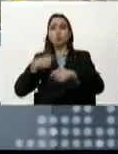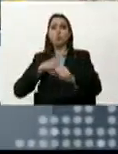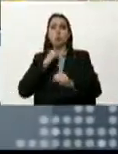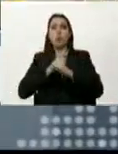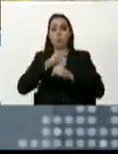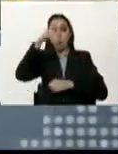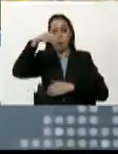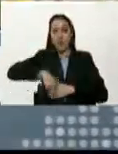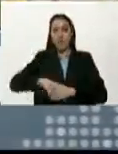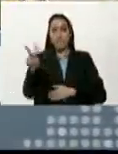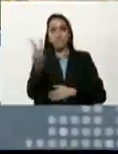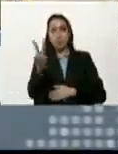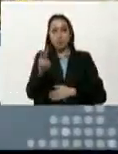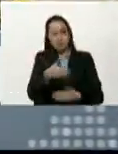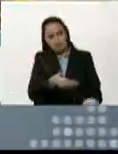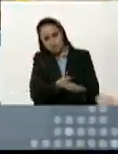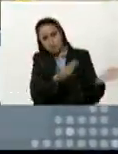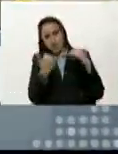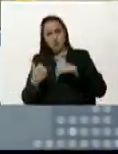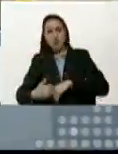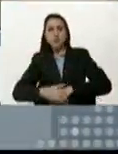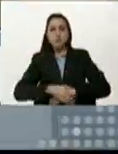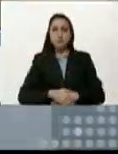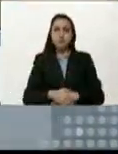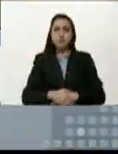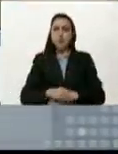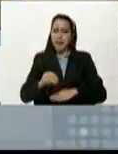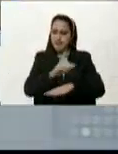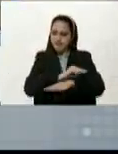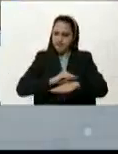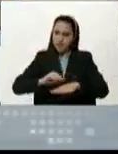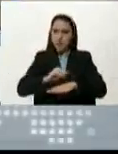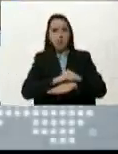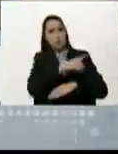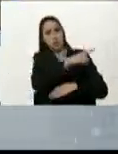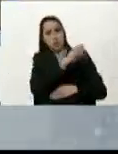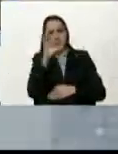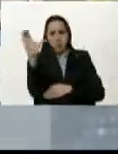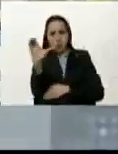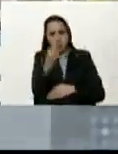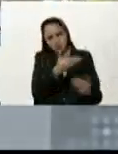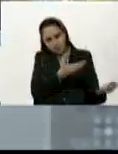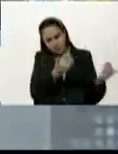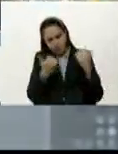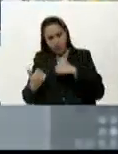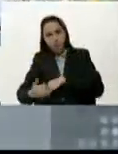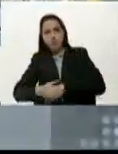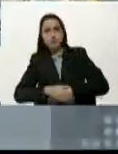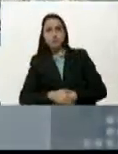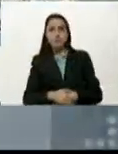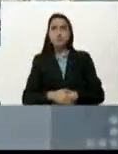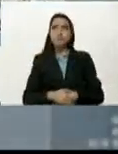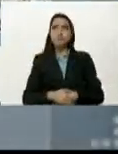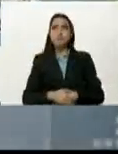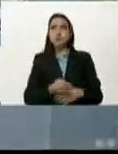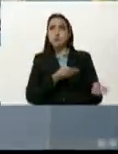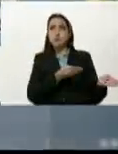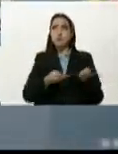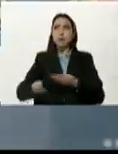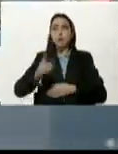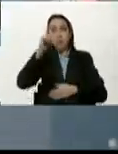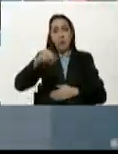vengan con sus inversiones ministros ministras que venga que venga mira que está méxico